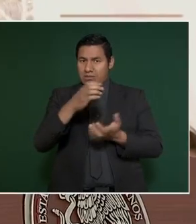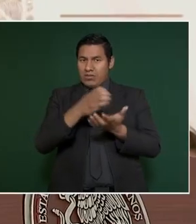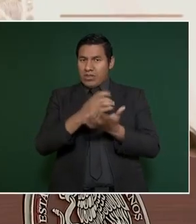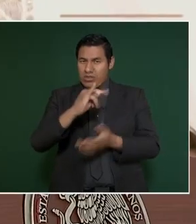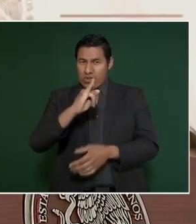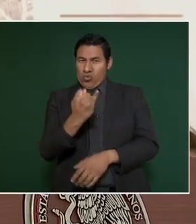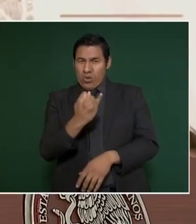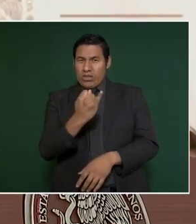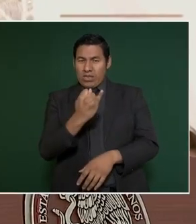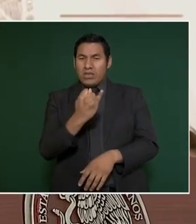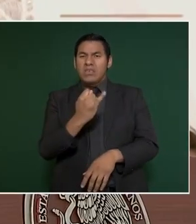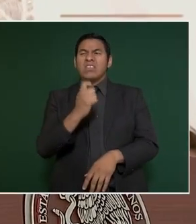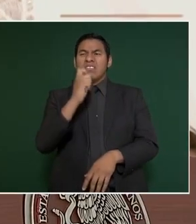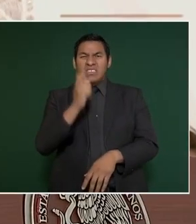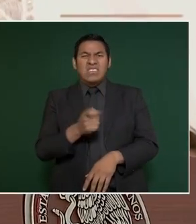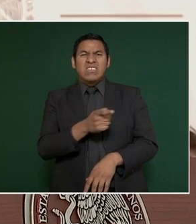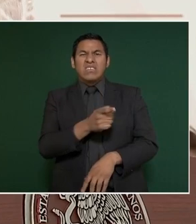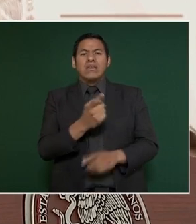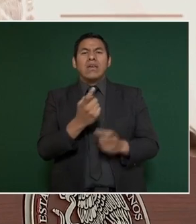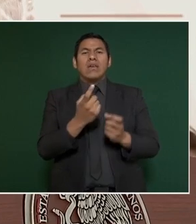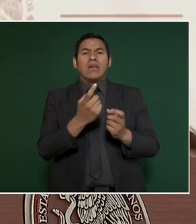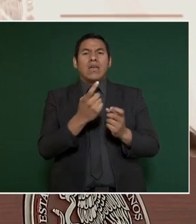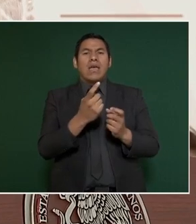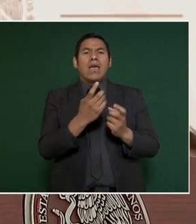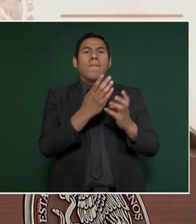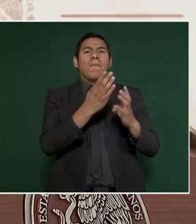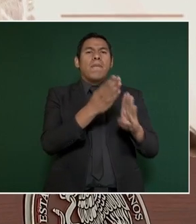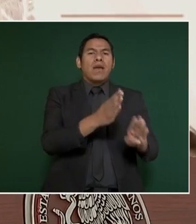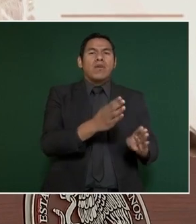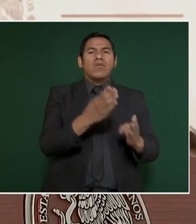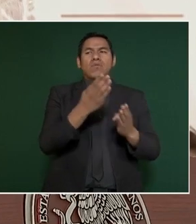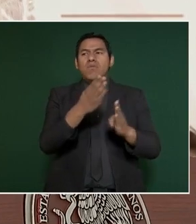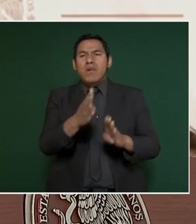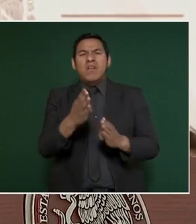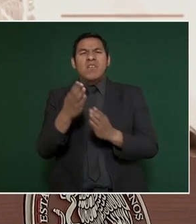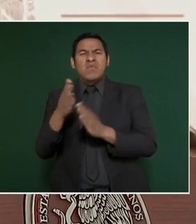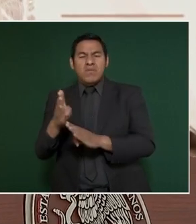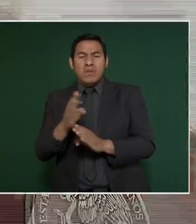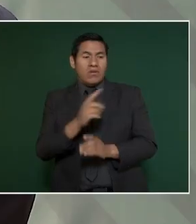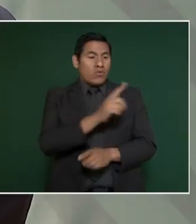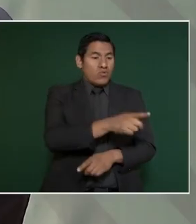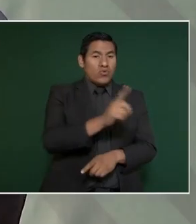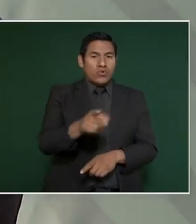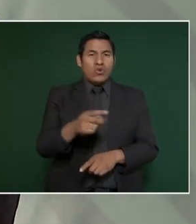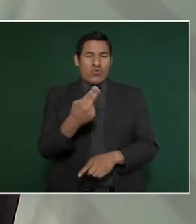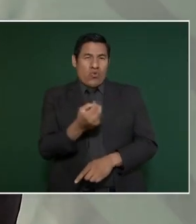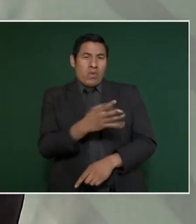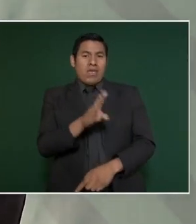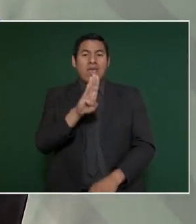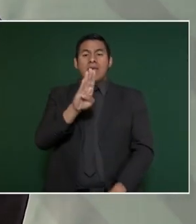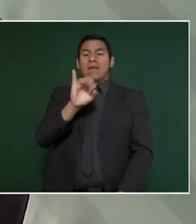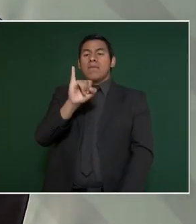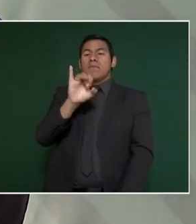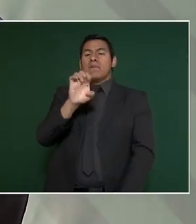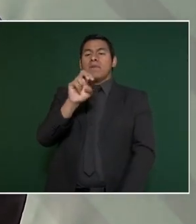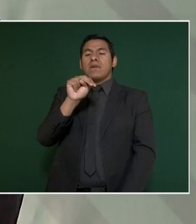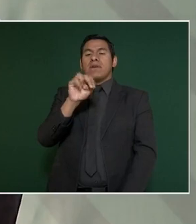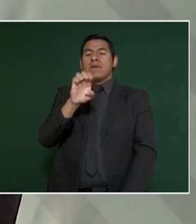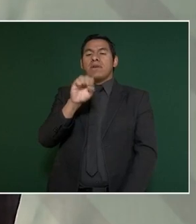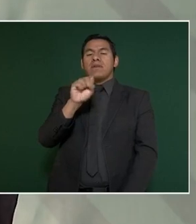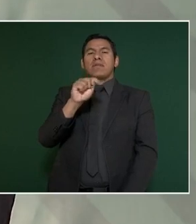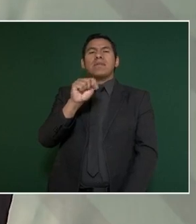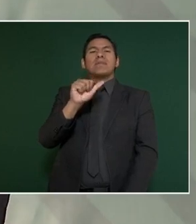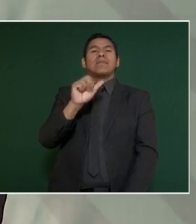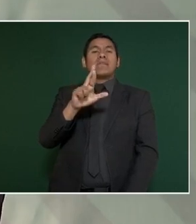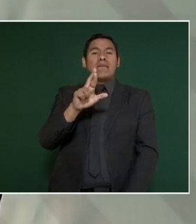Tijuana son tres bancos del bienestar tres sucursales solo en